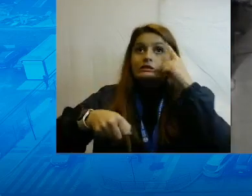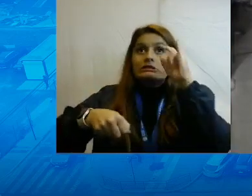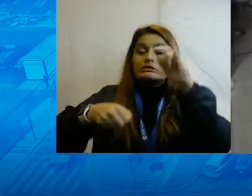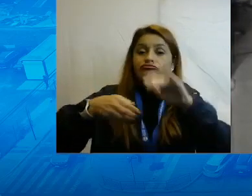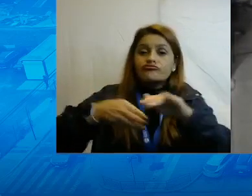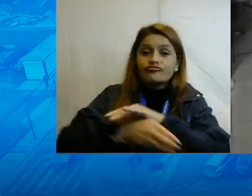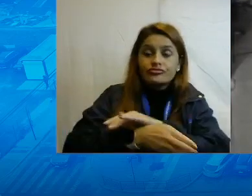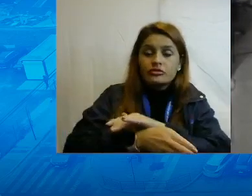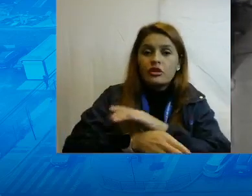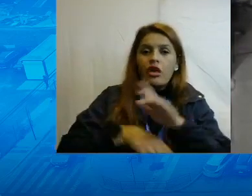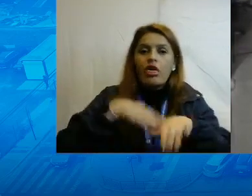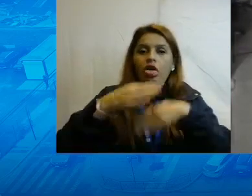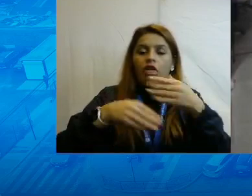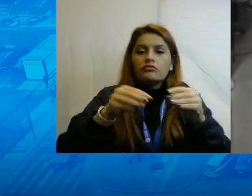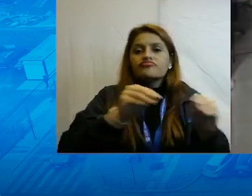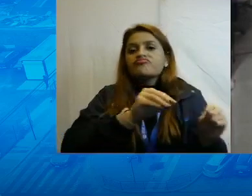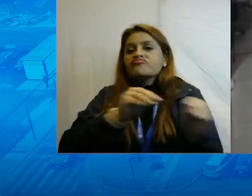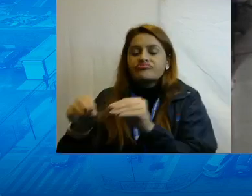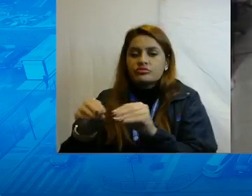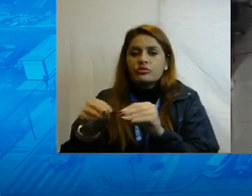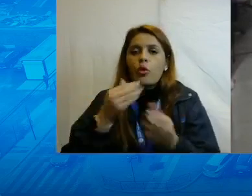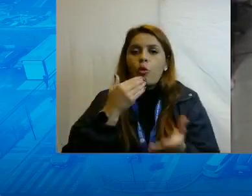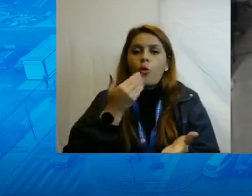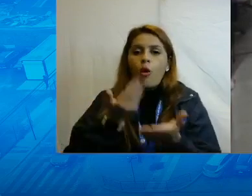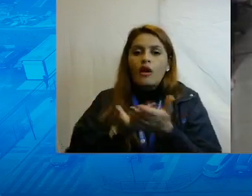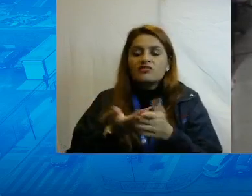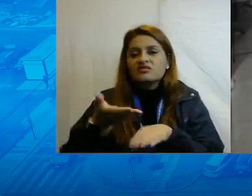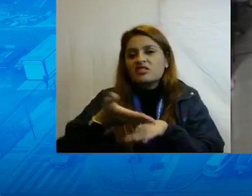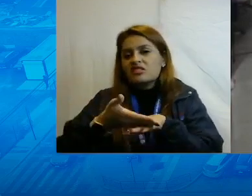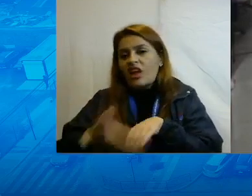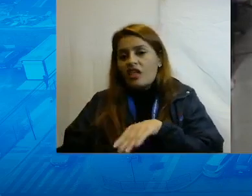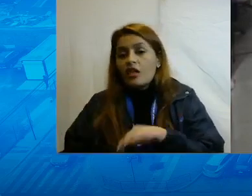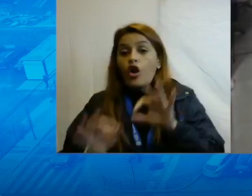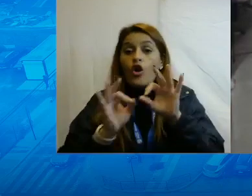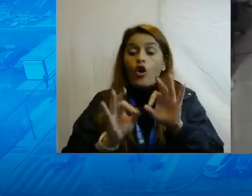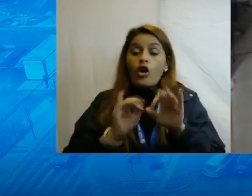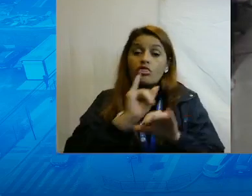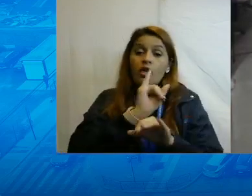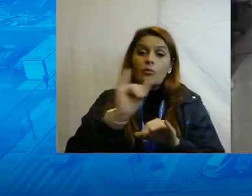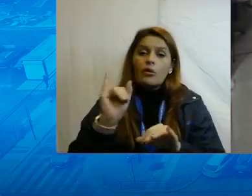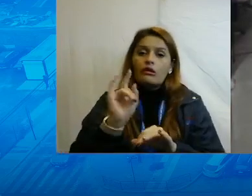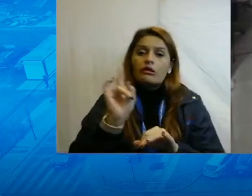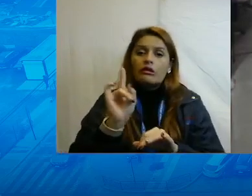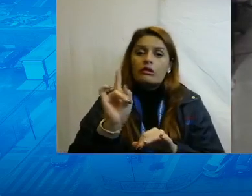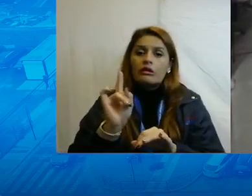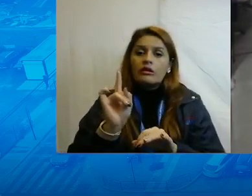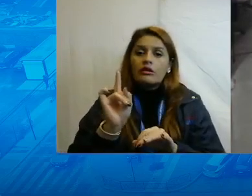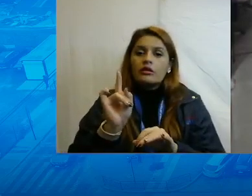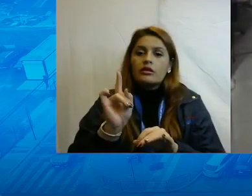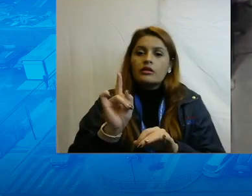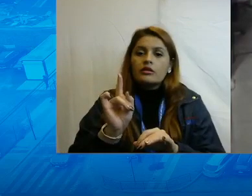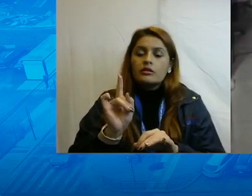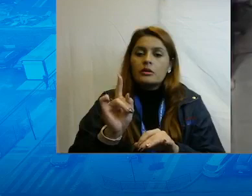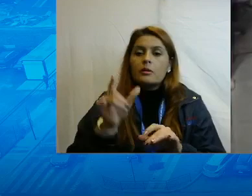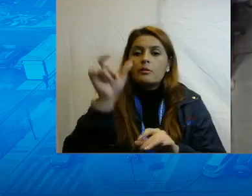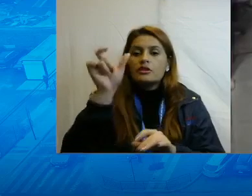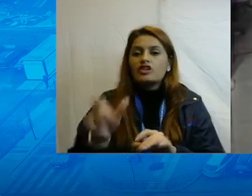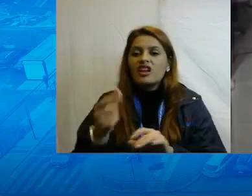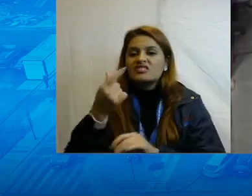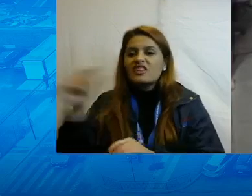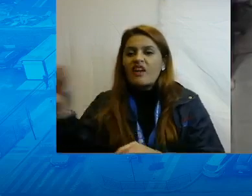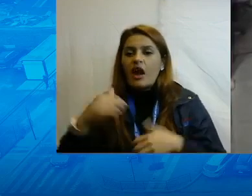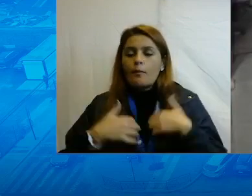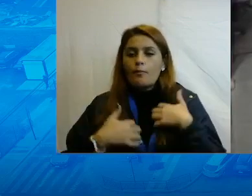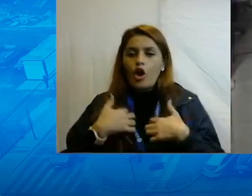se reagenda y quizás cuando se reagenda es tarde o no sirve o la persona se molesta, como se fue la señora que estuvimos la mañana